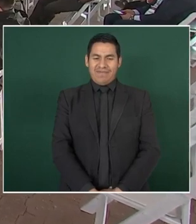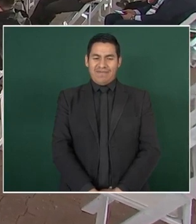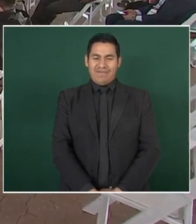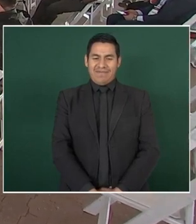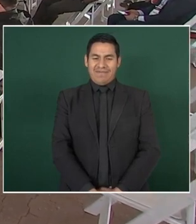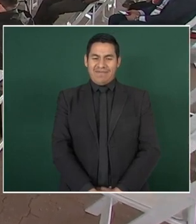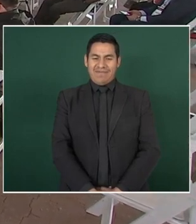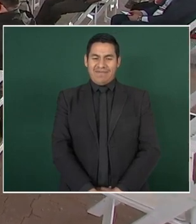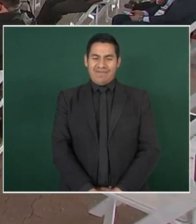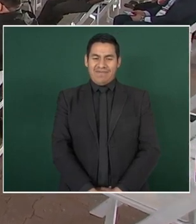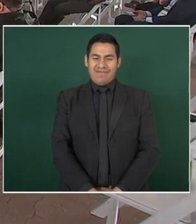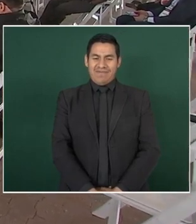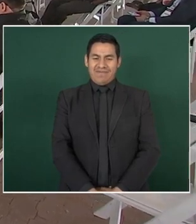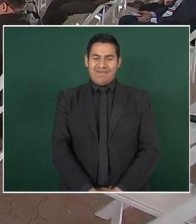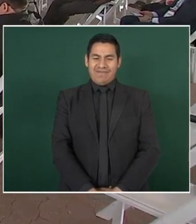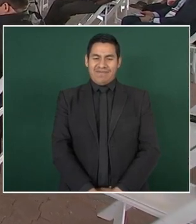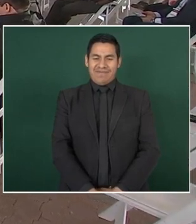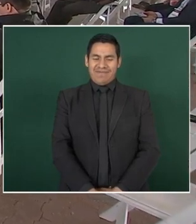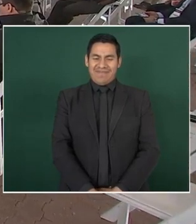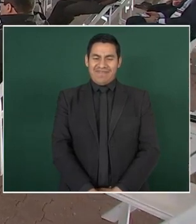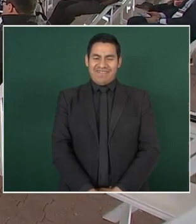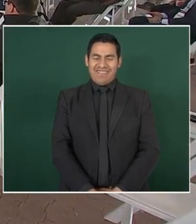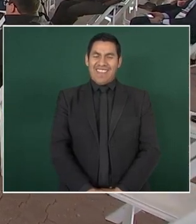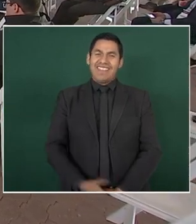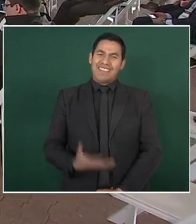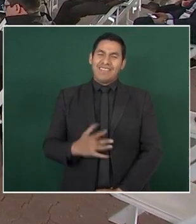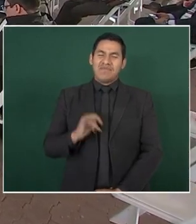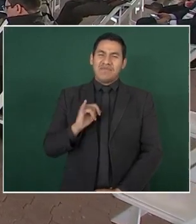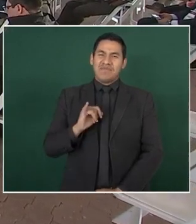Gracias. No, ustedes están a la izquierda.